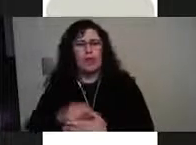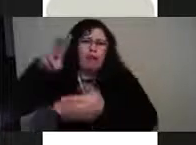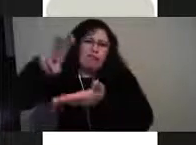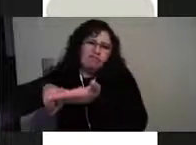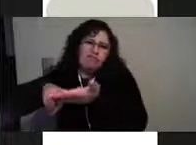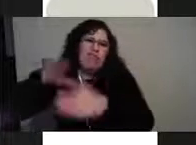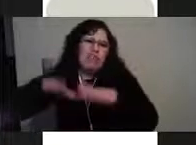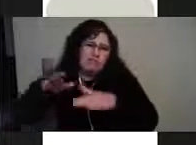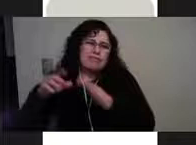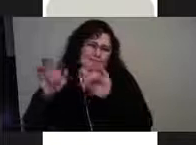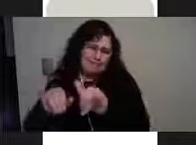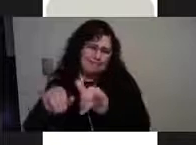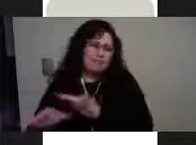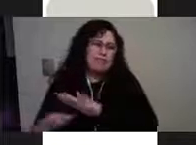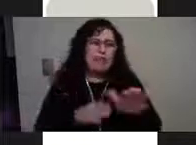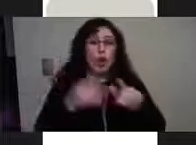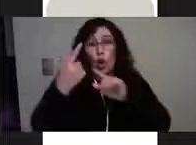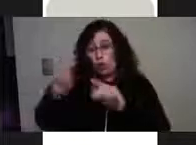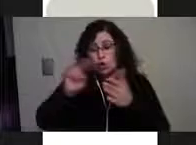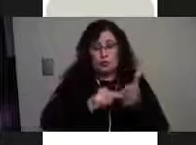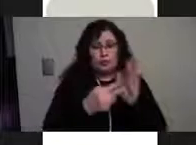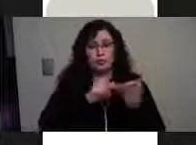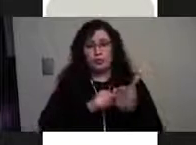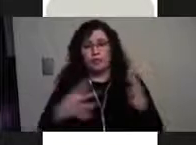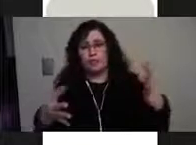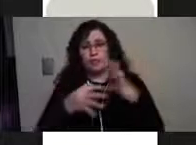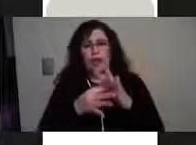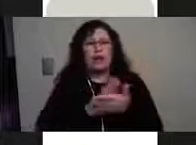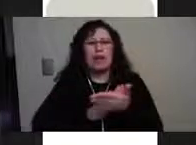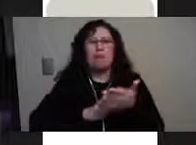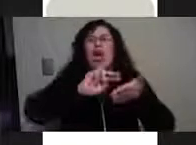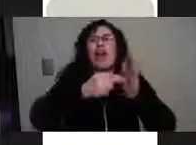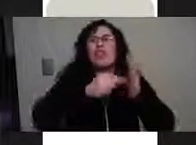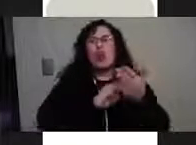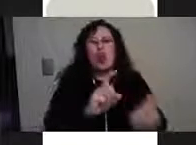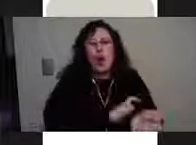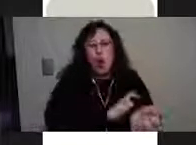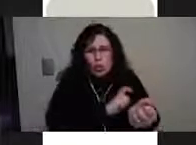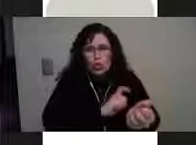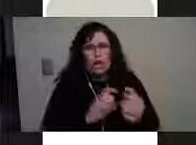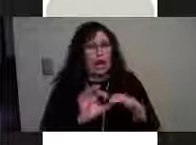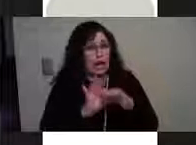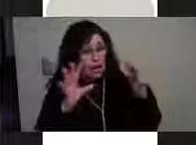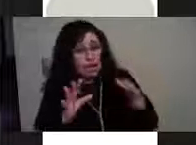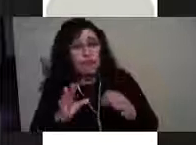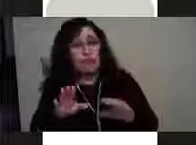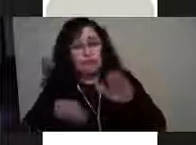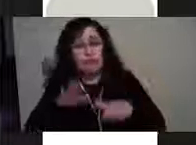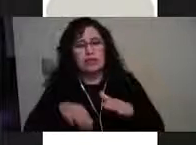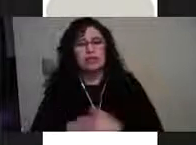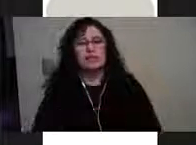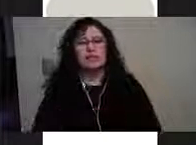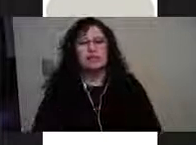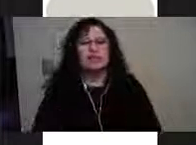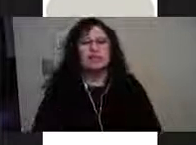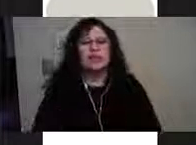Otros trastornos asociados, ¿cierto? Tienen que ver con trastornos conductuales, a veces tan graves que comprometen el porvenir de las posibilidades de